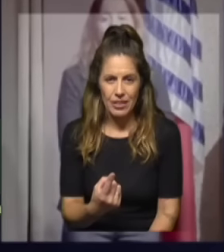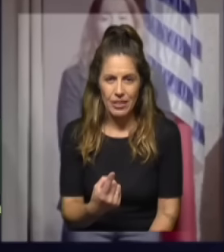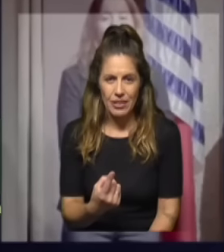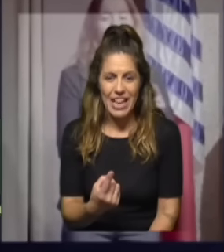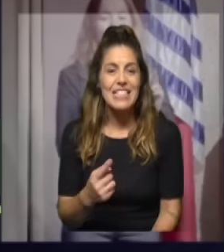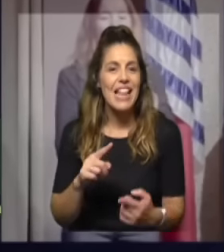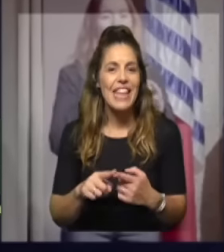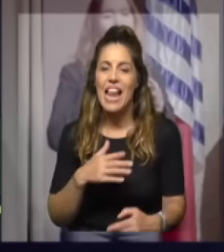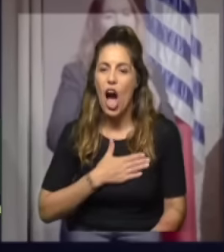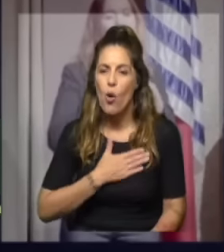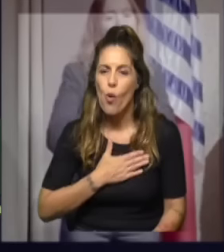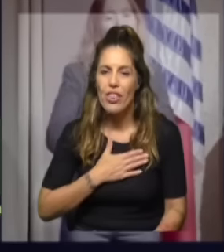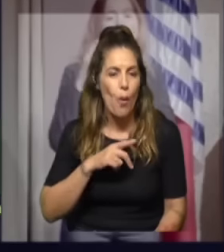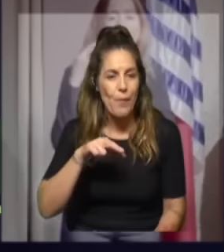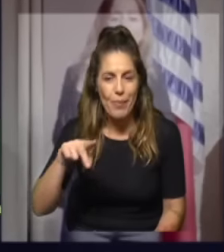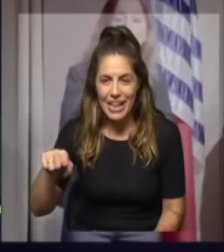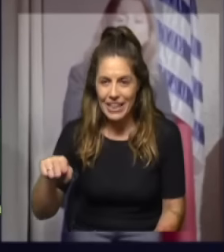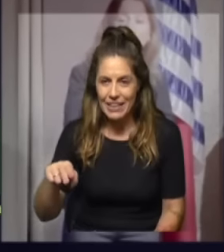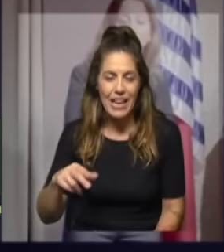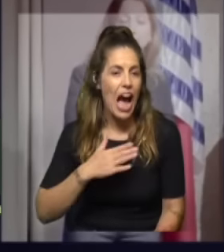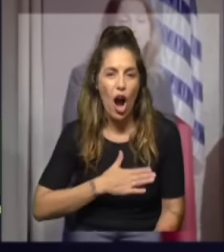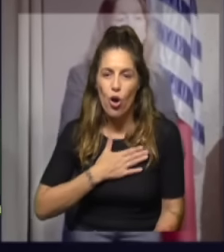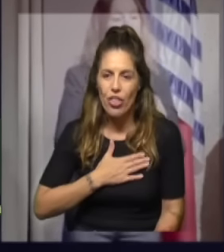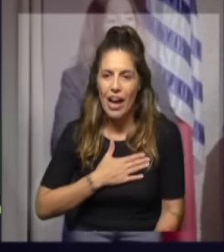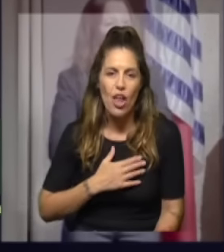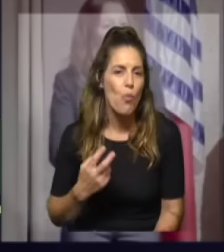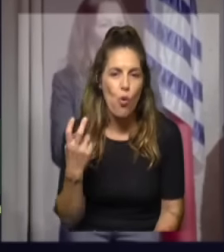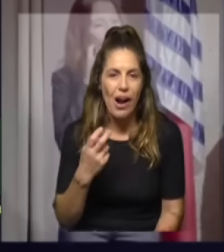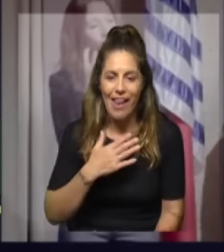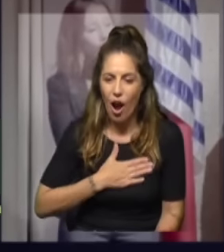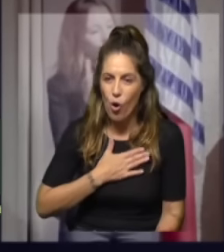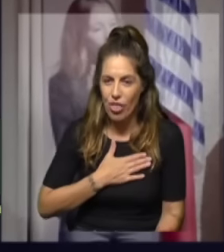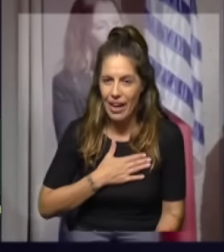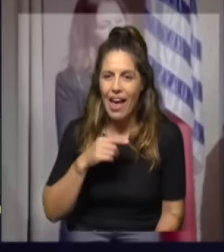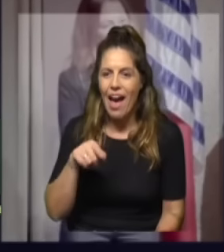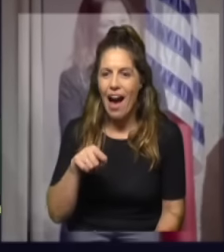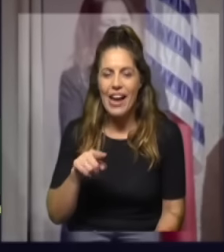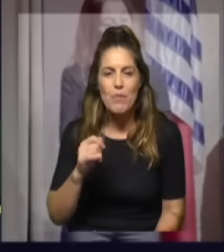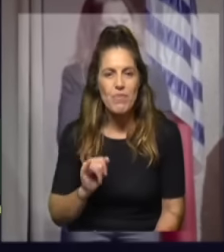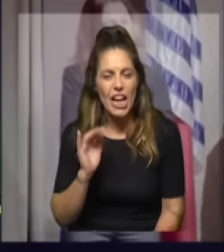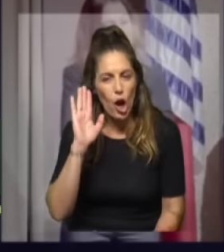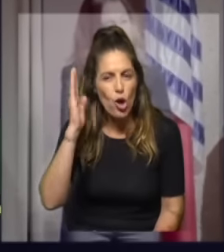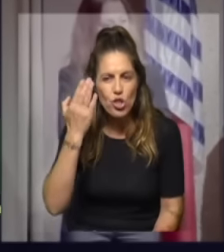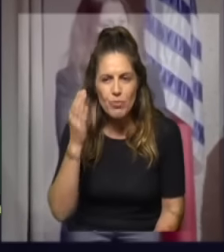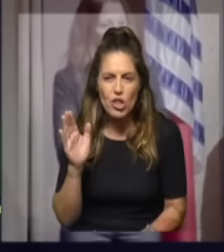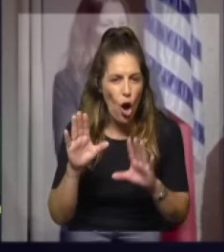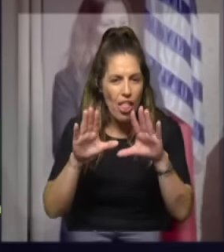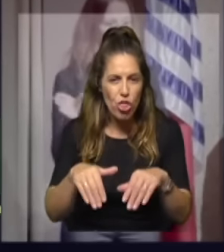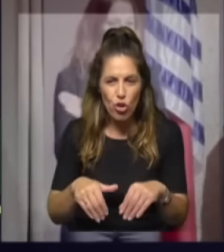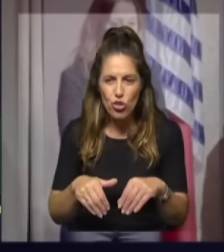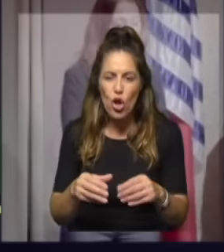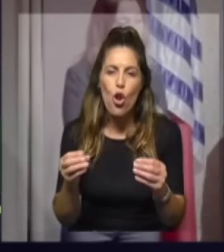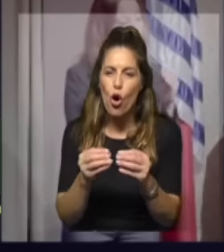del acuerdo permanente acordar buscar y ahí vaya mi reconocimiento a todos